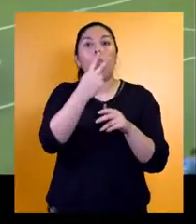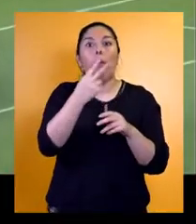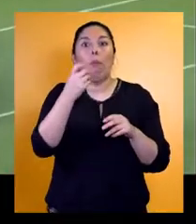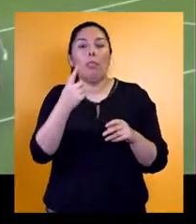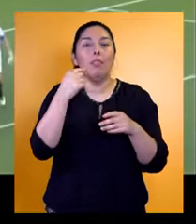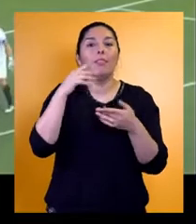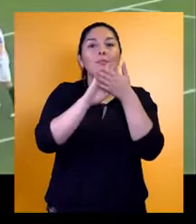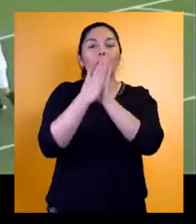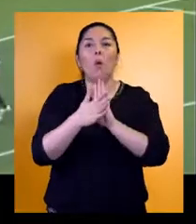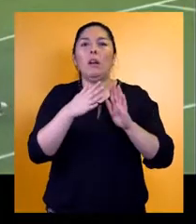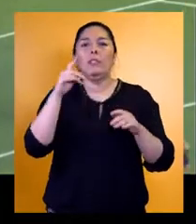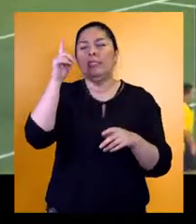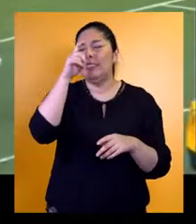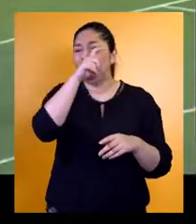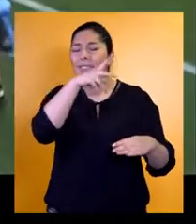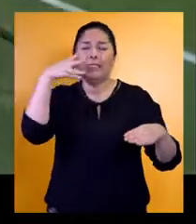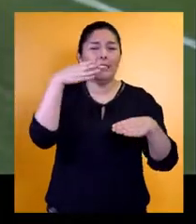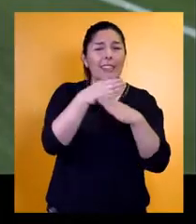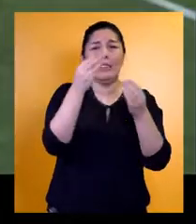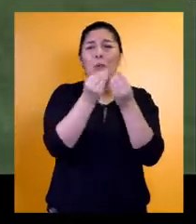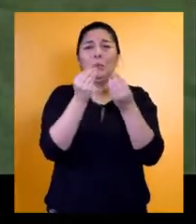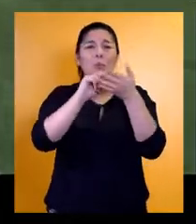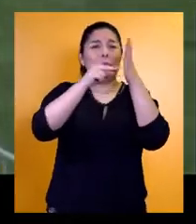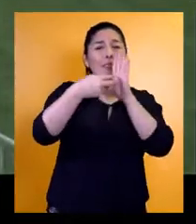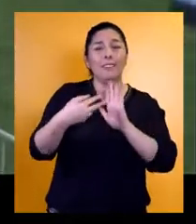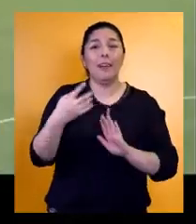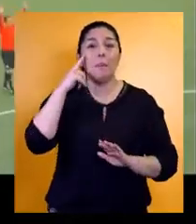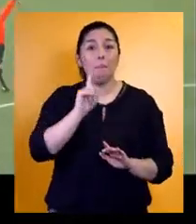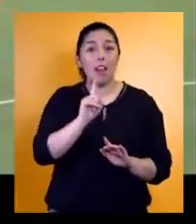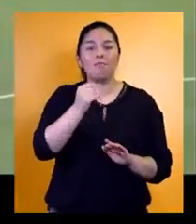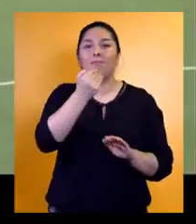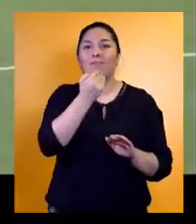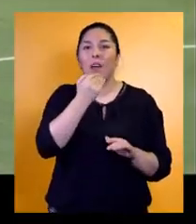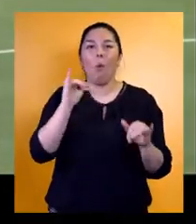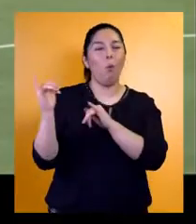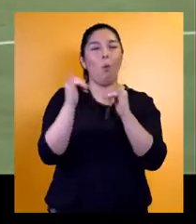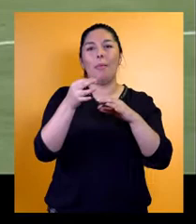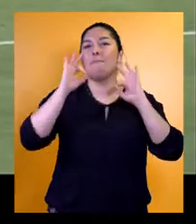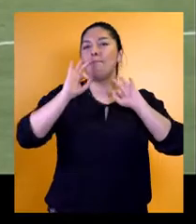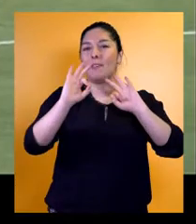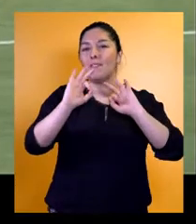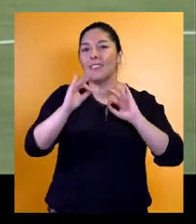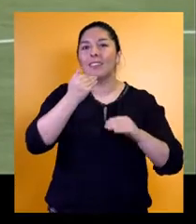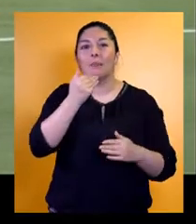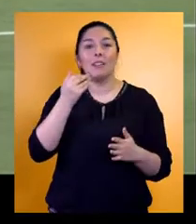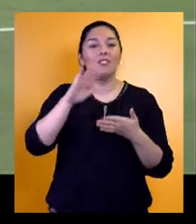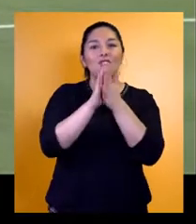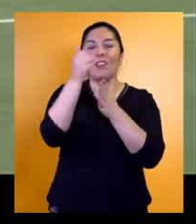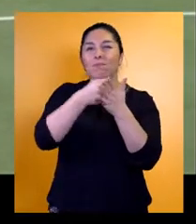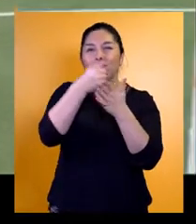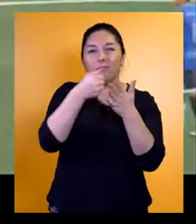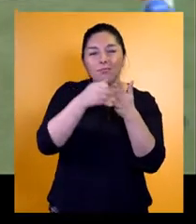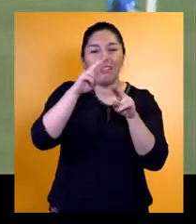un partido accidentado, con expulsiones e incidentes finales, pero por sobre todo bien jugado, con intensidad y con grandes herramientas